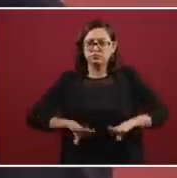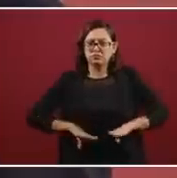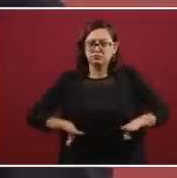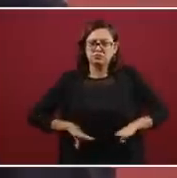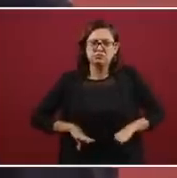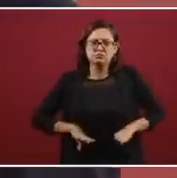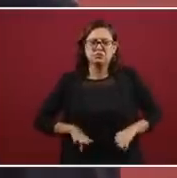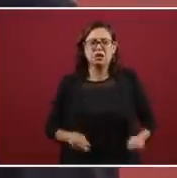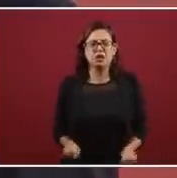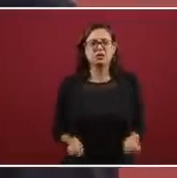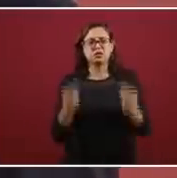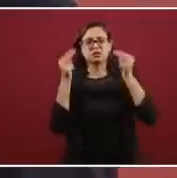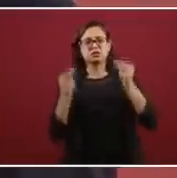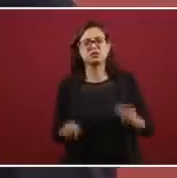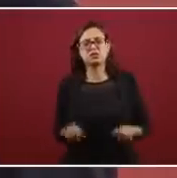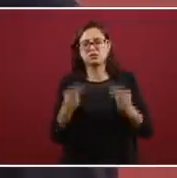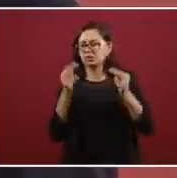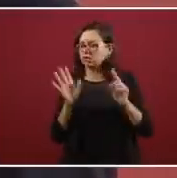mercaderes,